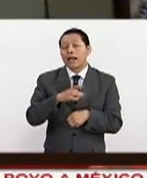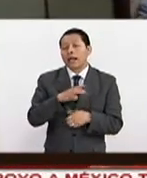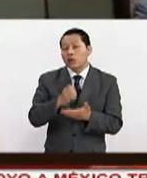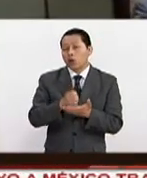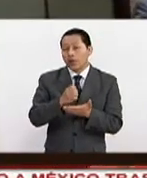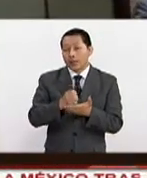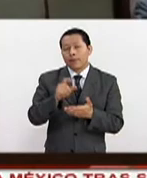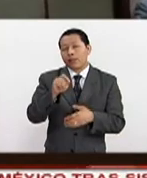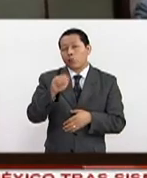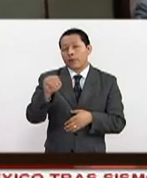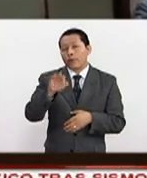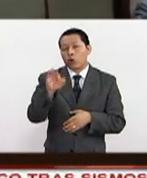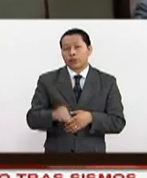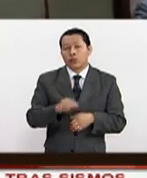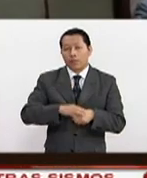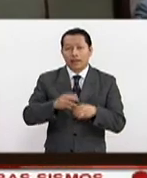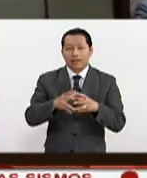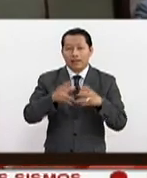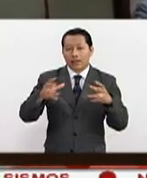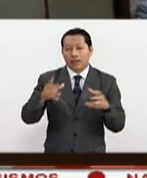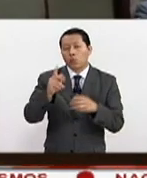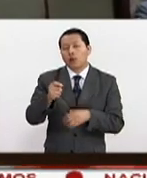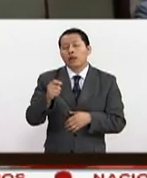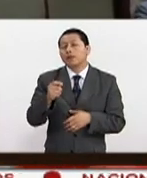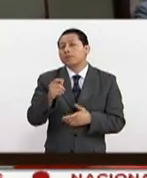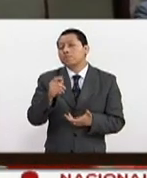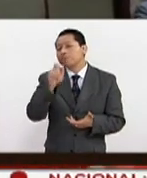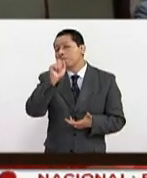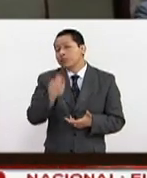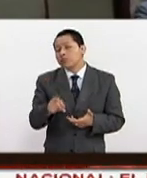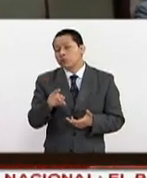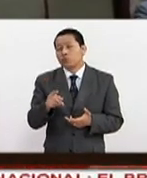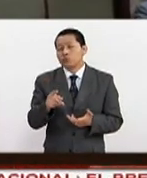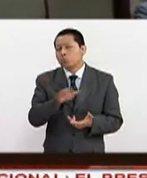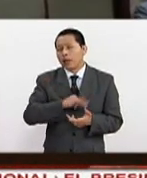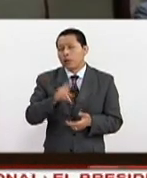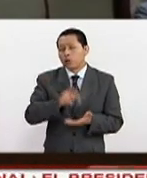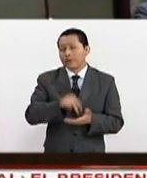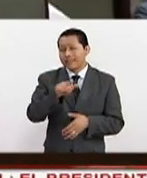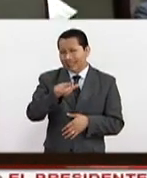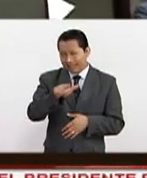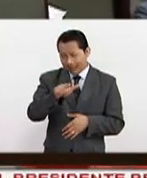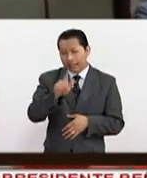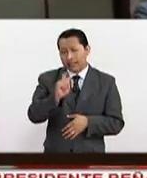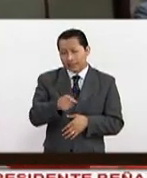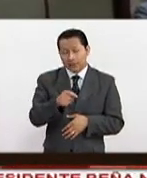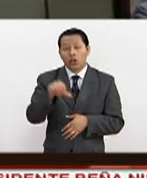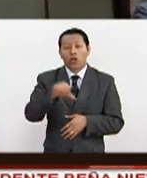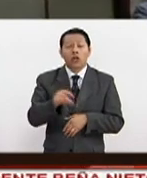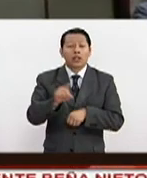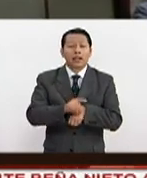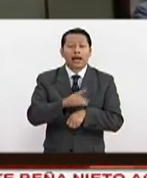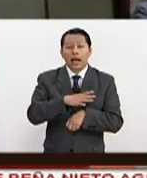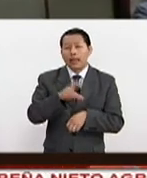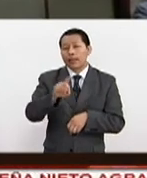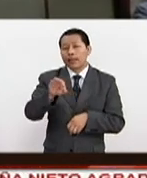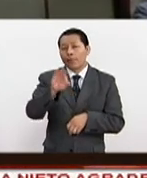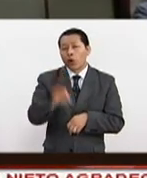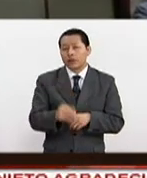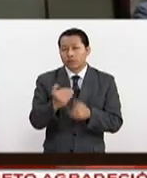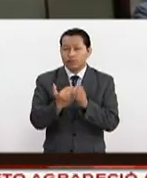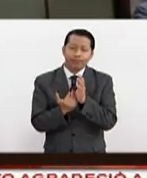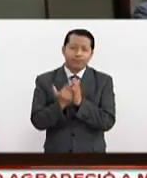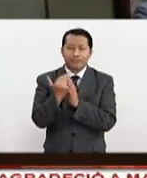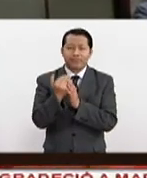más grande. La expectativa de crecimiento al cierre de 2017 es hoy más de 30%